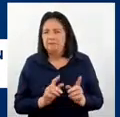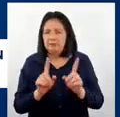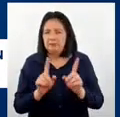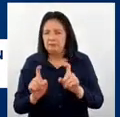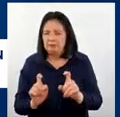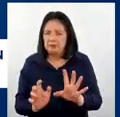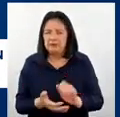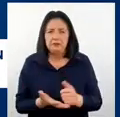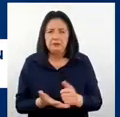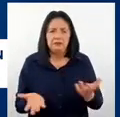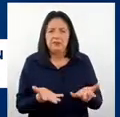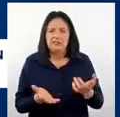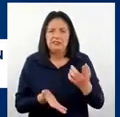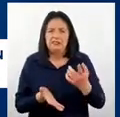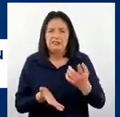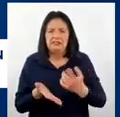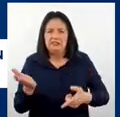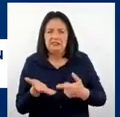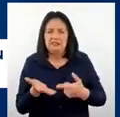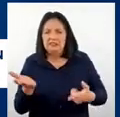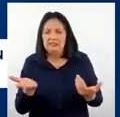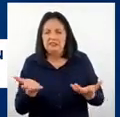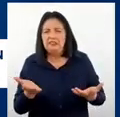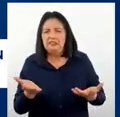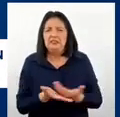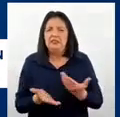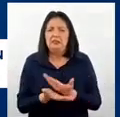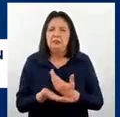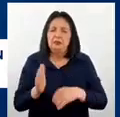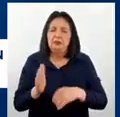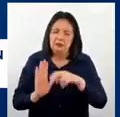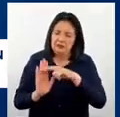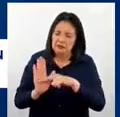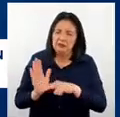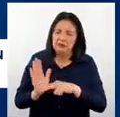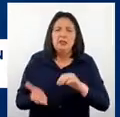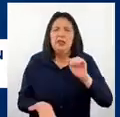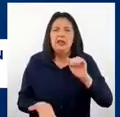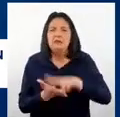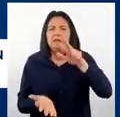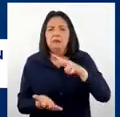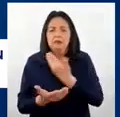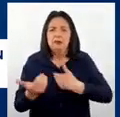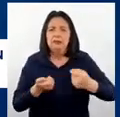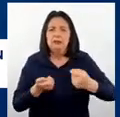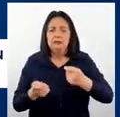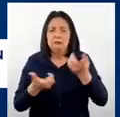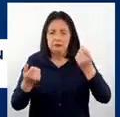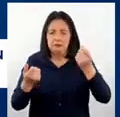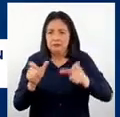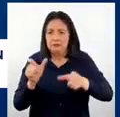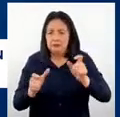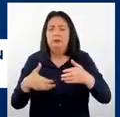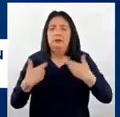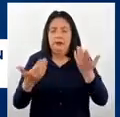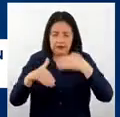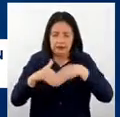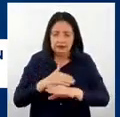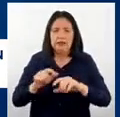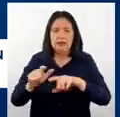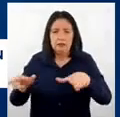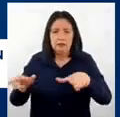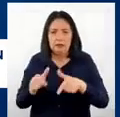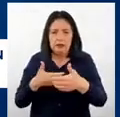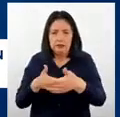preguntándole, ¿cuáles son las nuevas disposiciones aprobadas por el gobierno para el ingreso a espacios